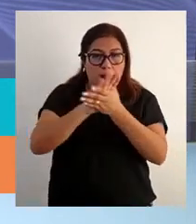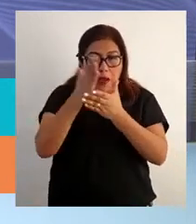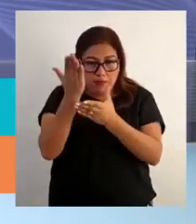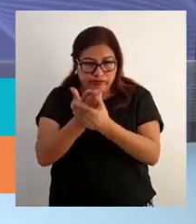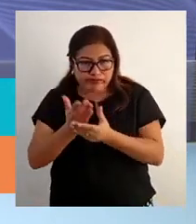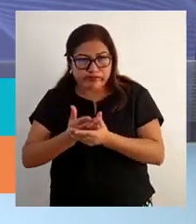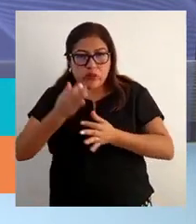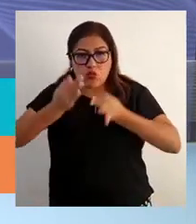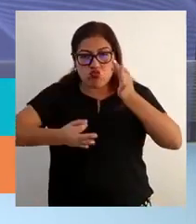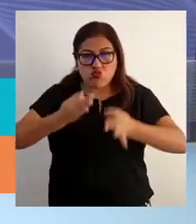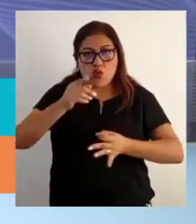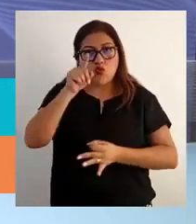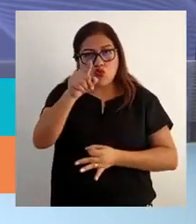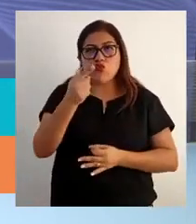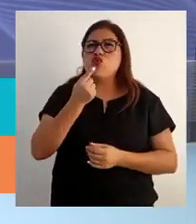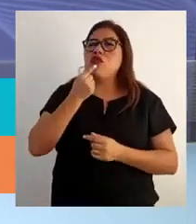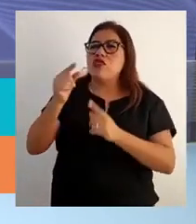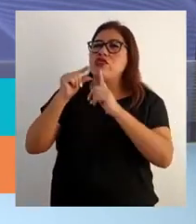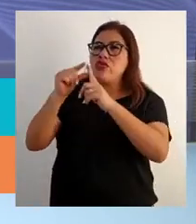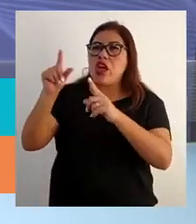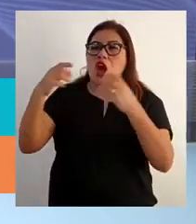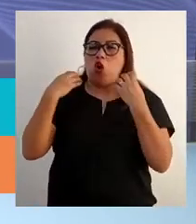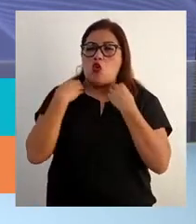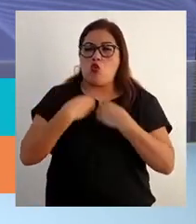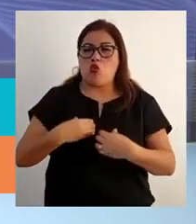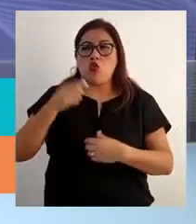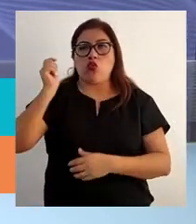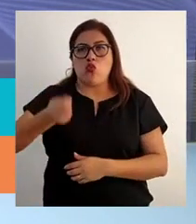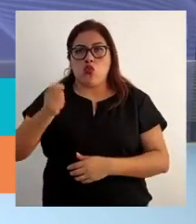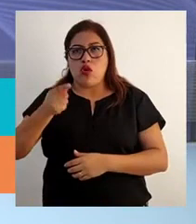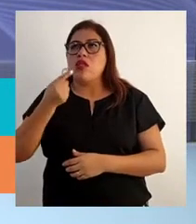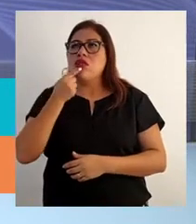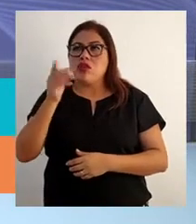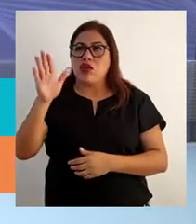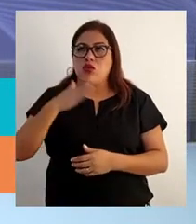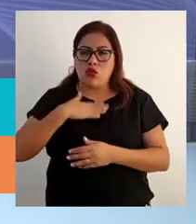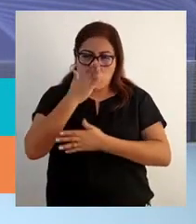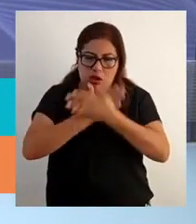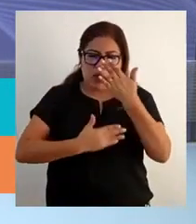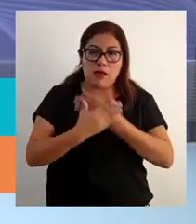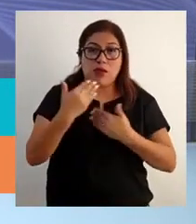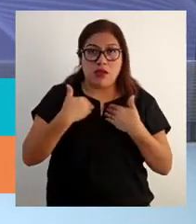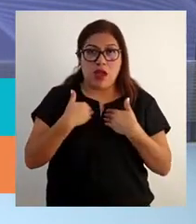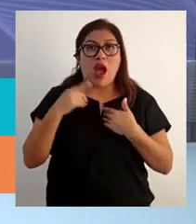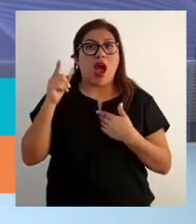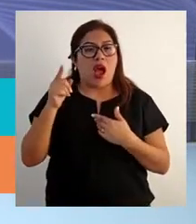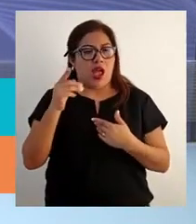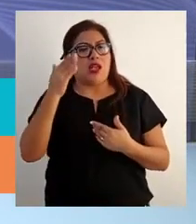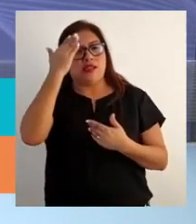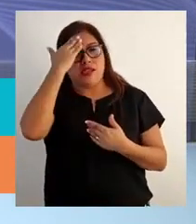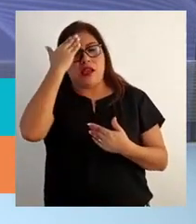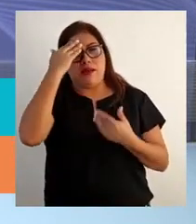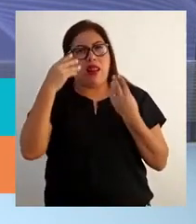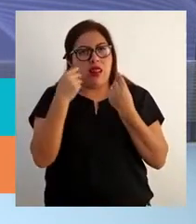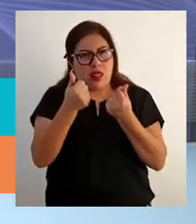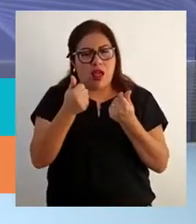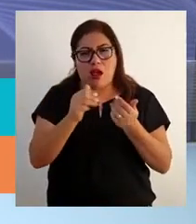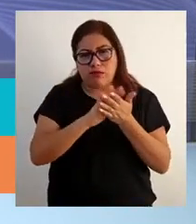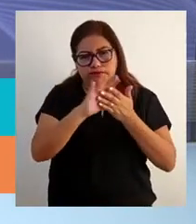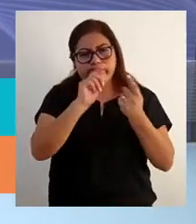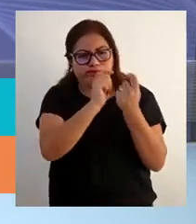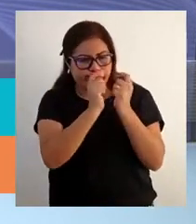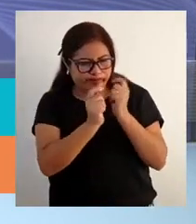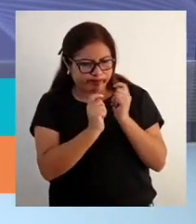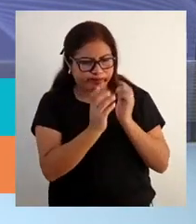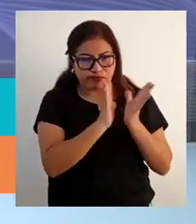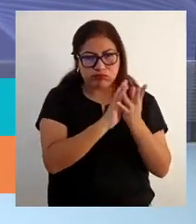juzgado para que le active la alerta y le dé esa celeridad que su caso requiere, y sobre todo para que realice los ajustes